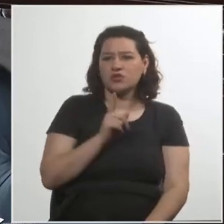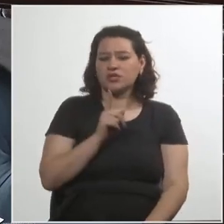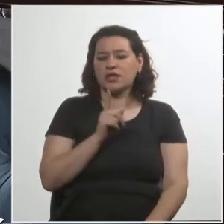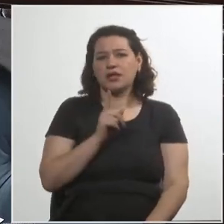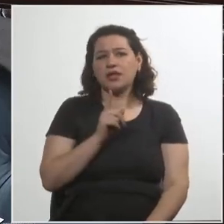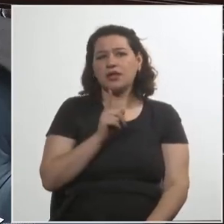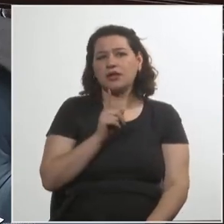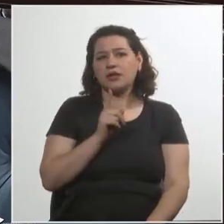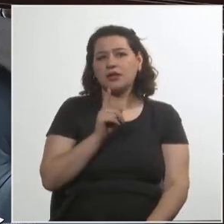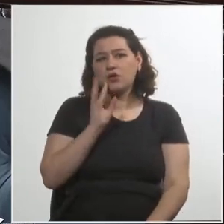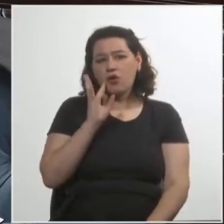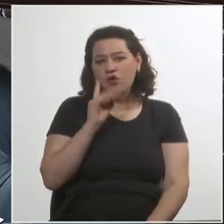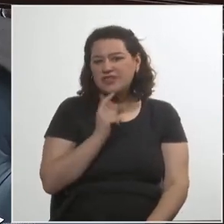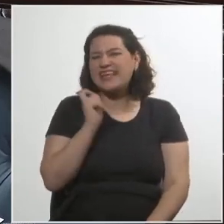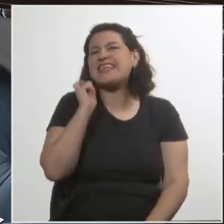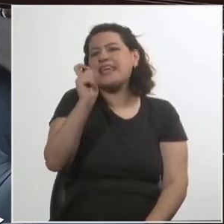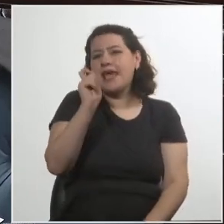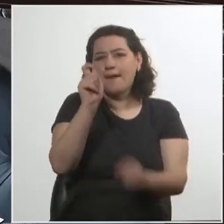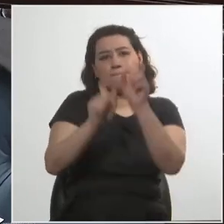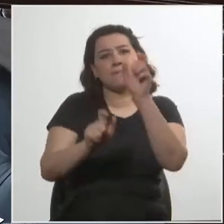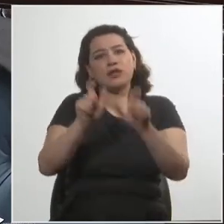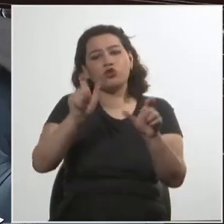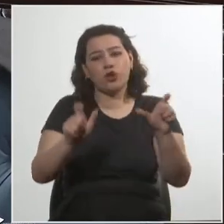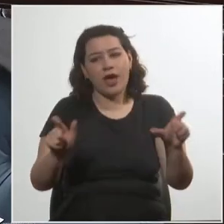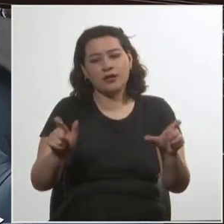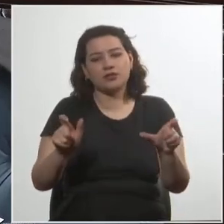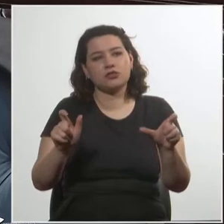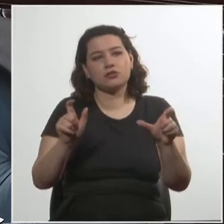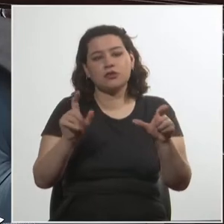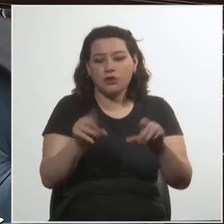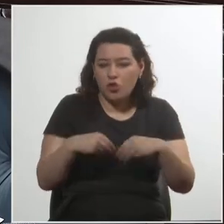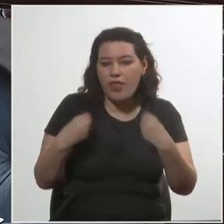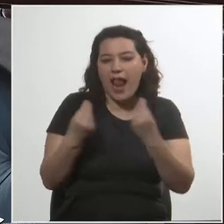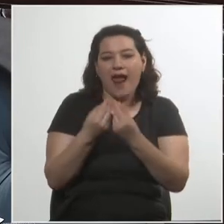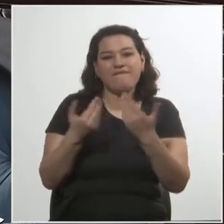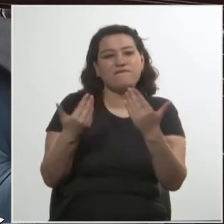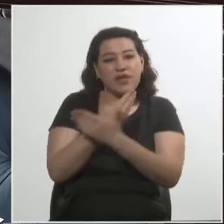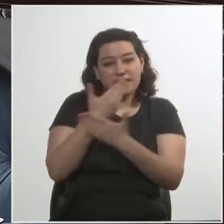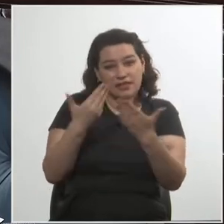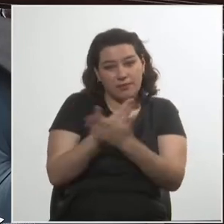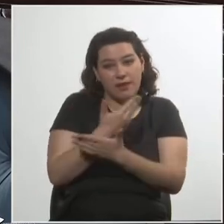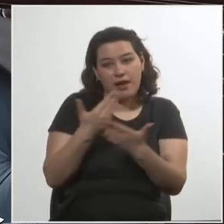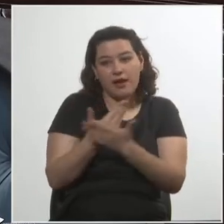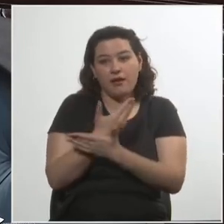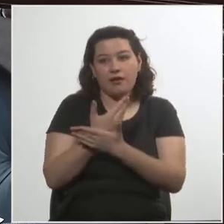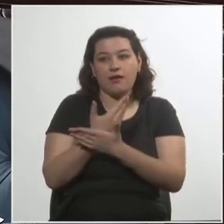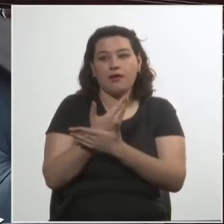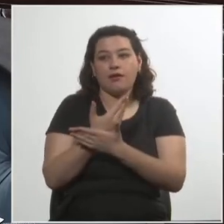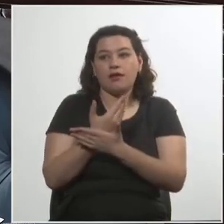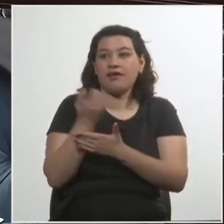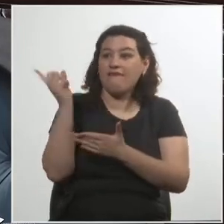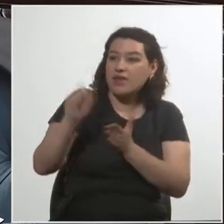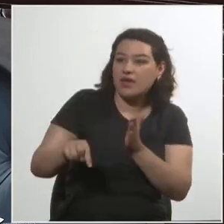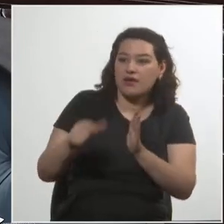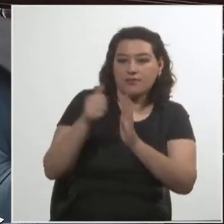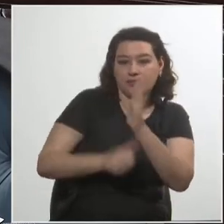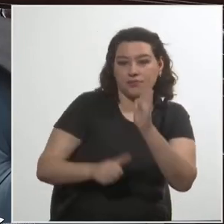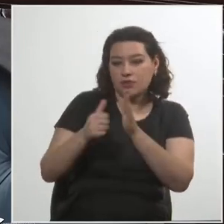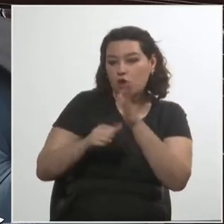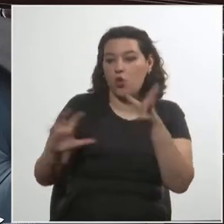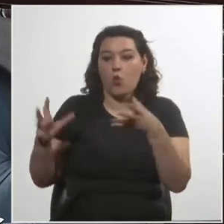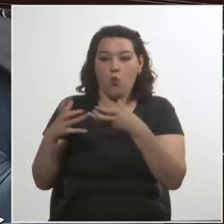universo de ciudadanos que fueron Víctimas de agresiones de grupos armados tal como lo Define